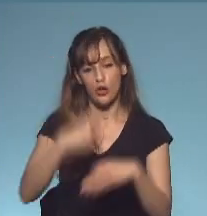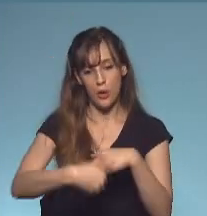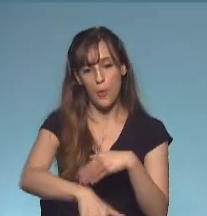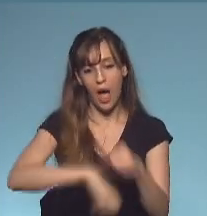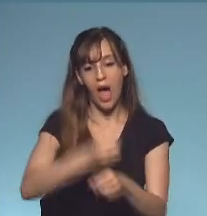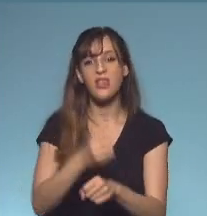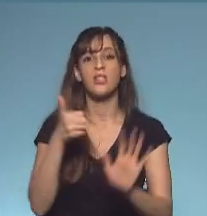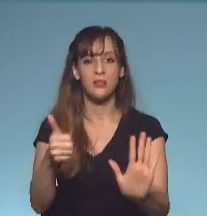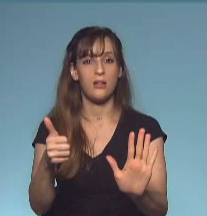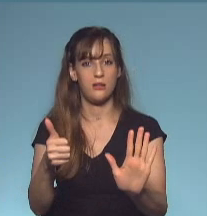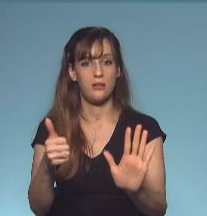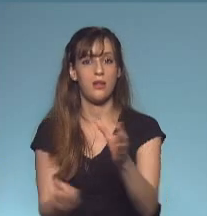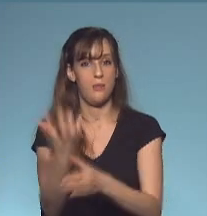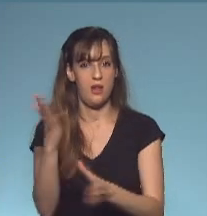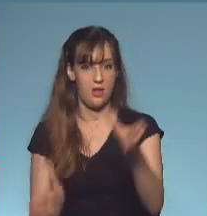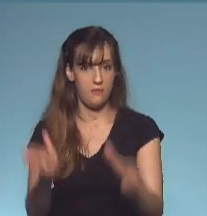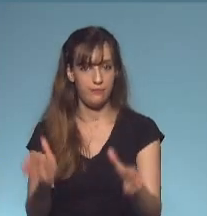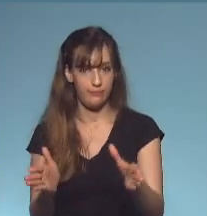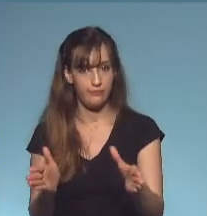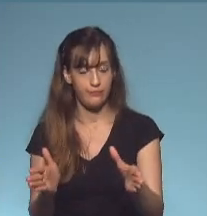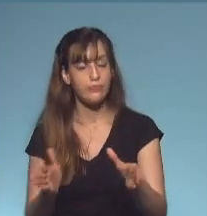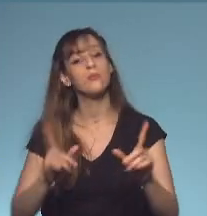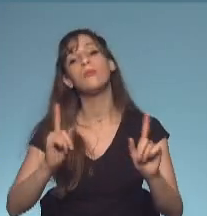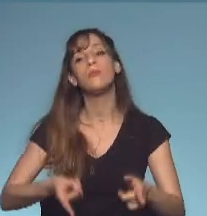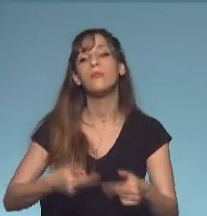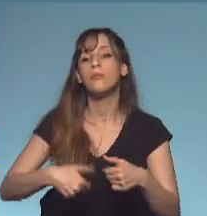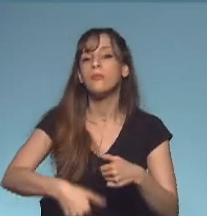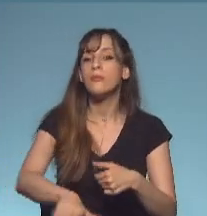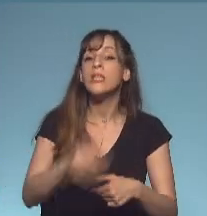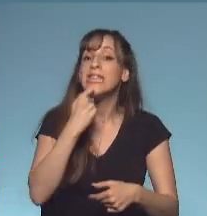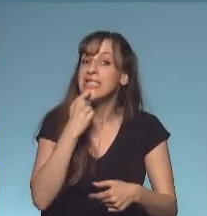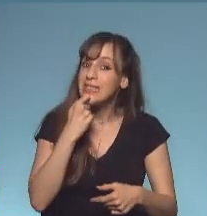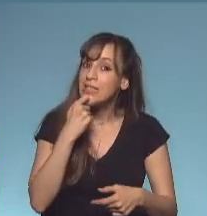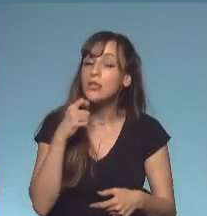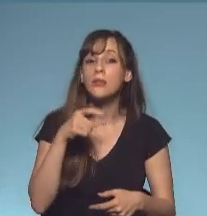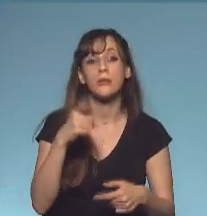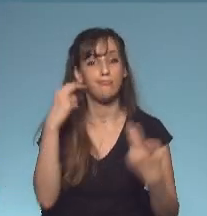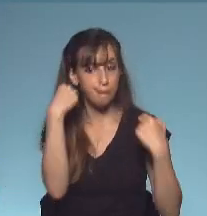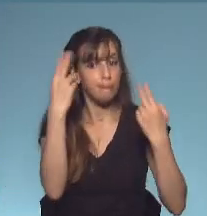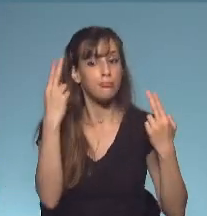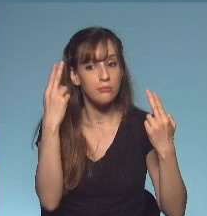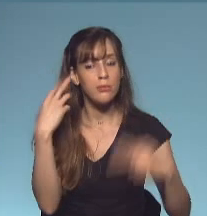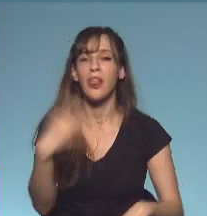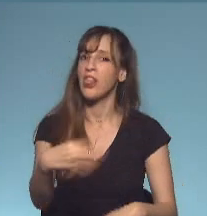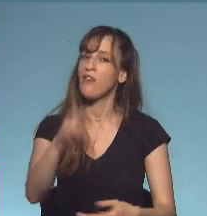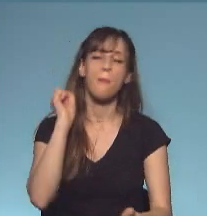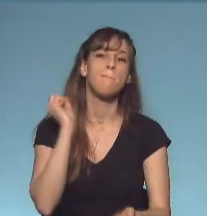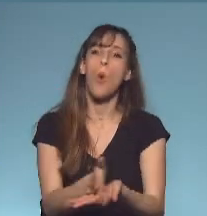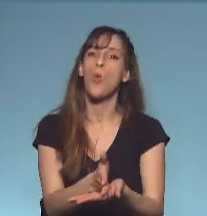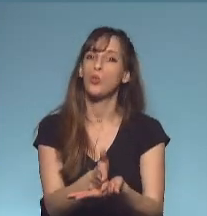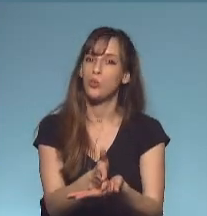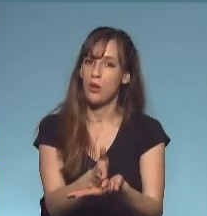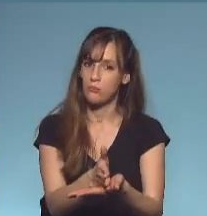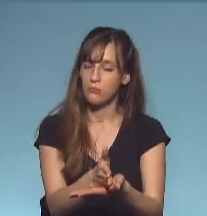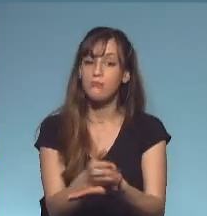vamos a establecer un sistema de severas multas para los incumplimientos. Esas